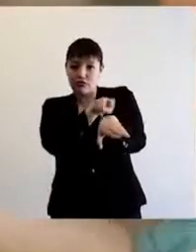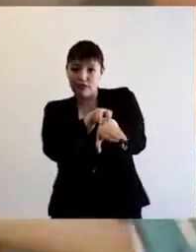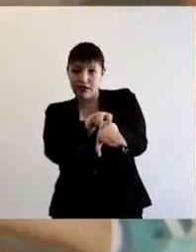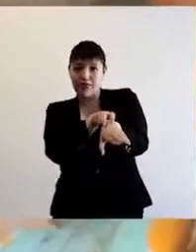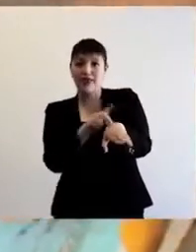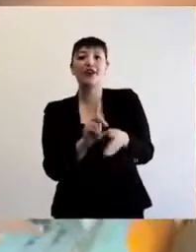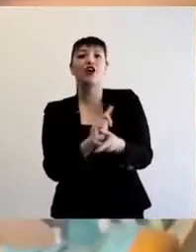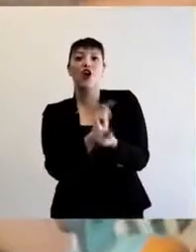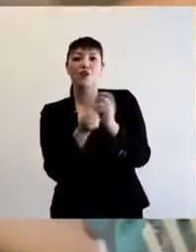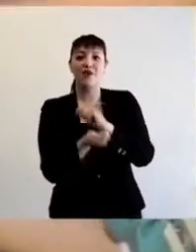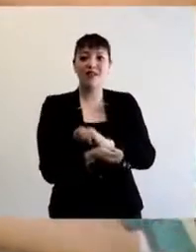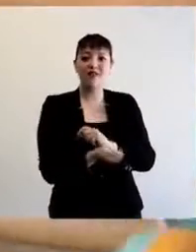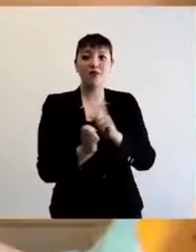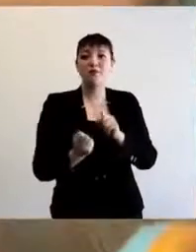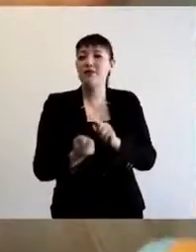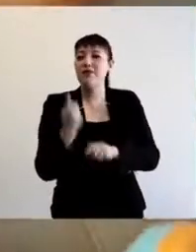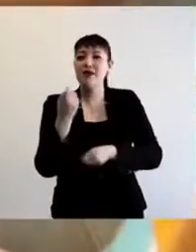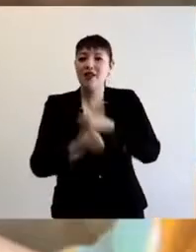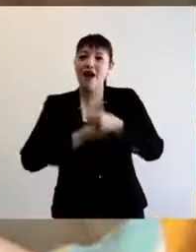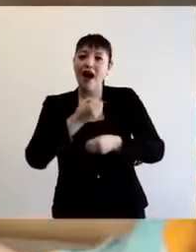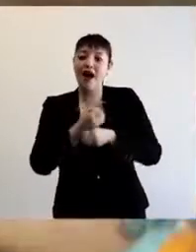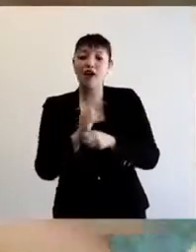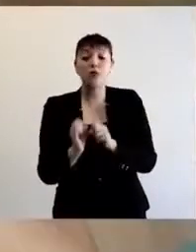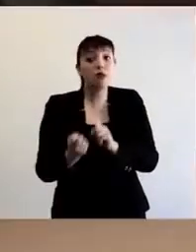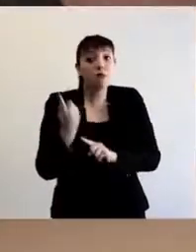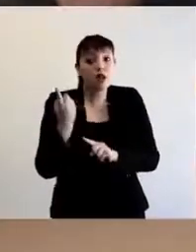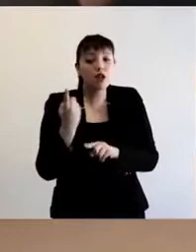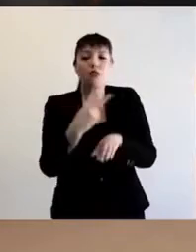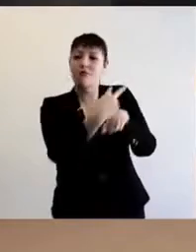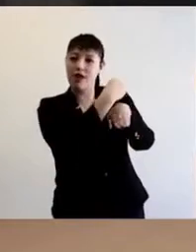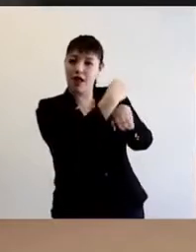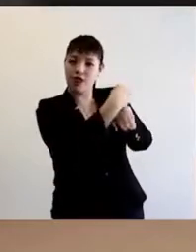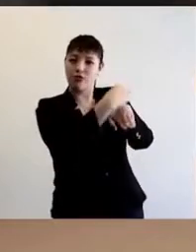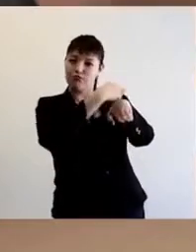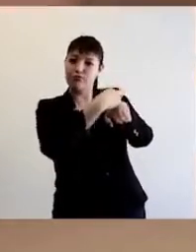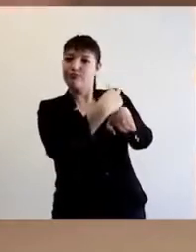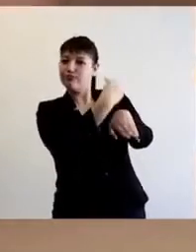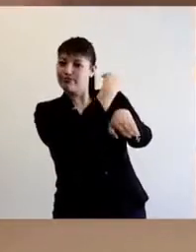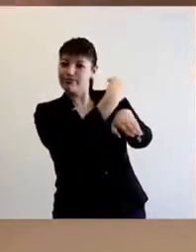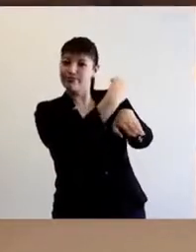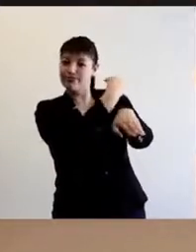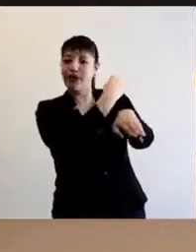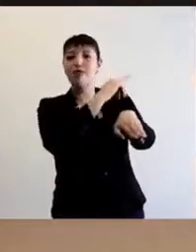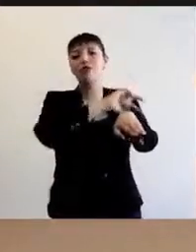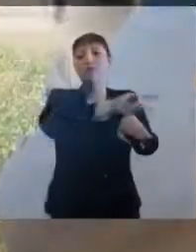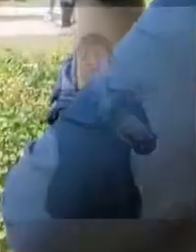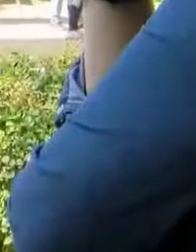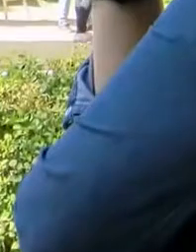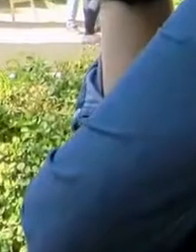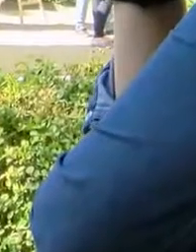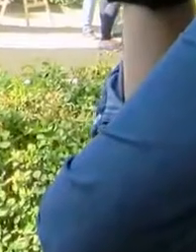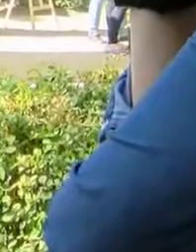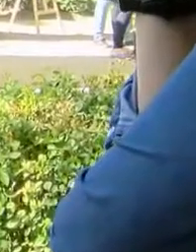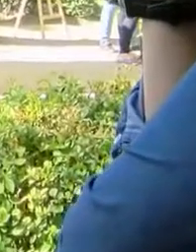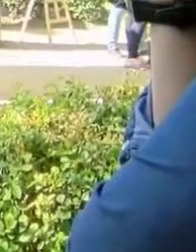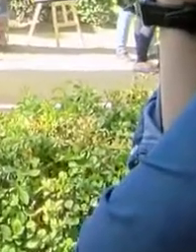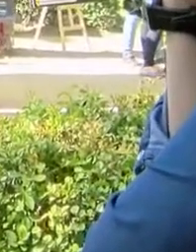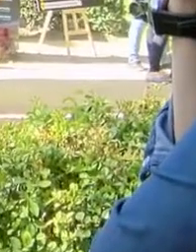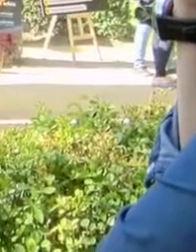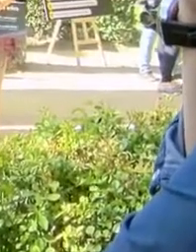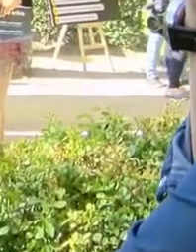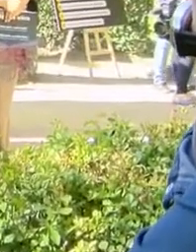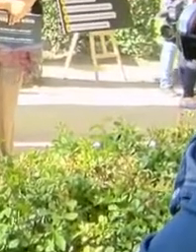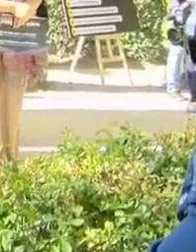8 años que ya habían dejado de utilizar sistemas de retención y que tienen que comprar uno nuevo. Pero para ese grupo de edad también hay